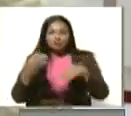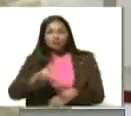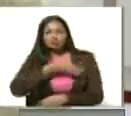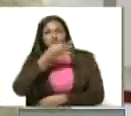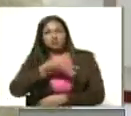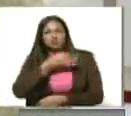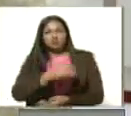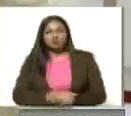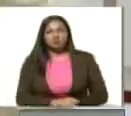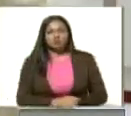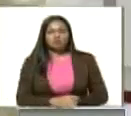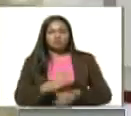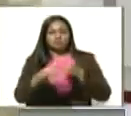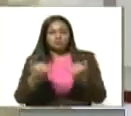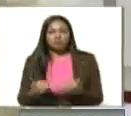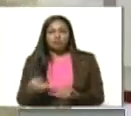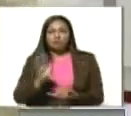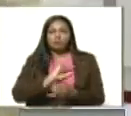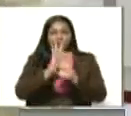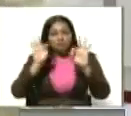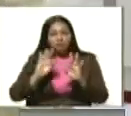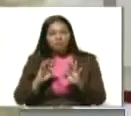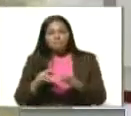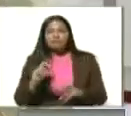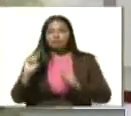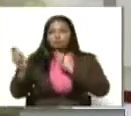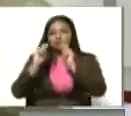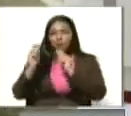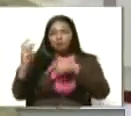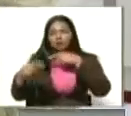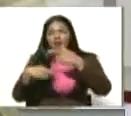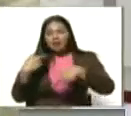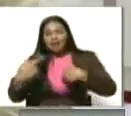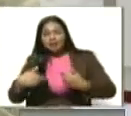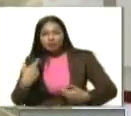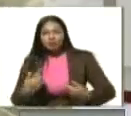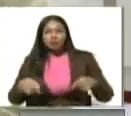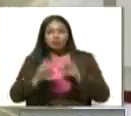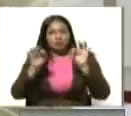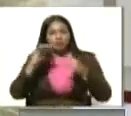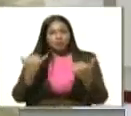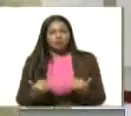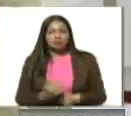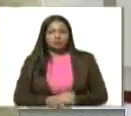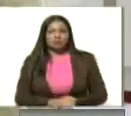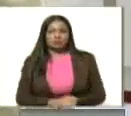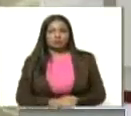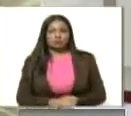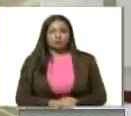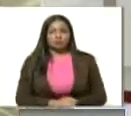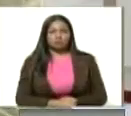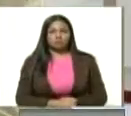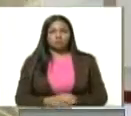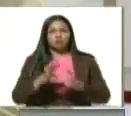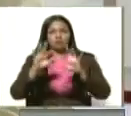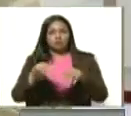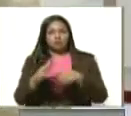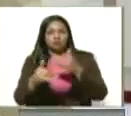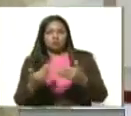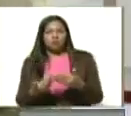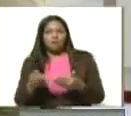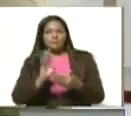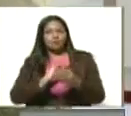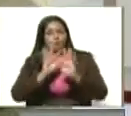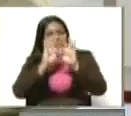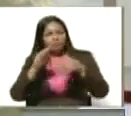esta población, incluso de turismo y recreacional, con todas las diferentes secretarías que hacen vida dentro de la gobernación,